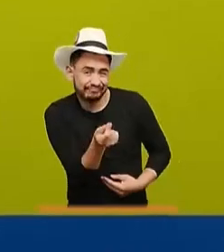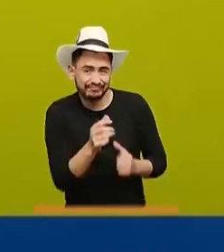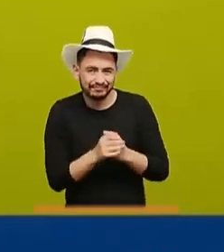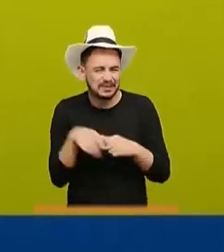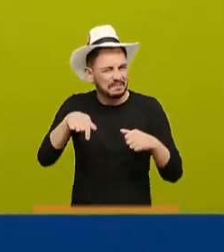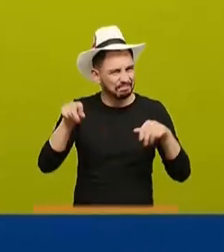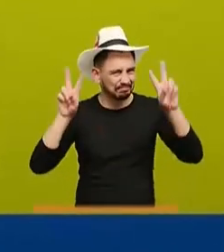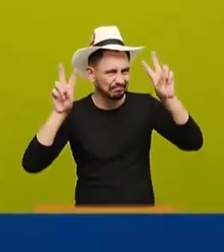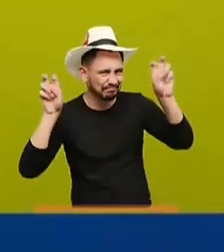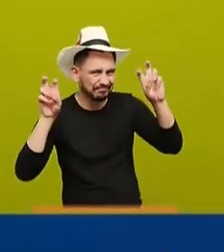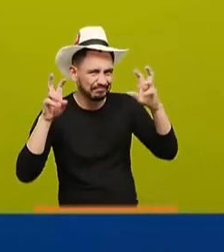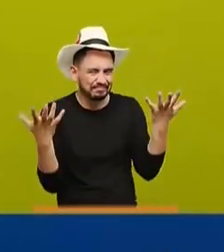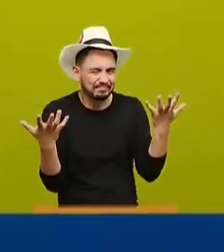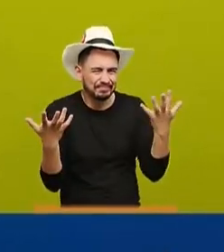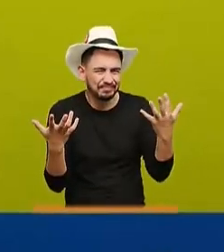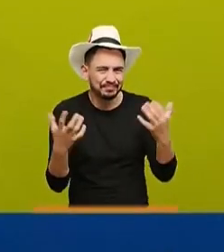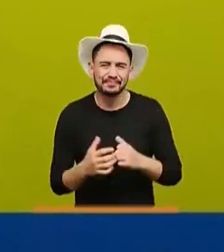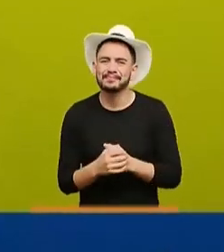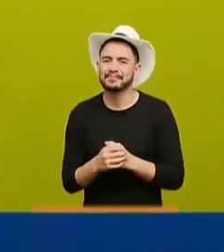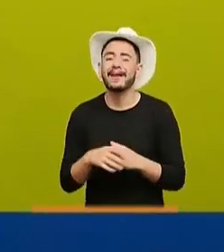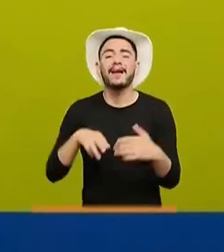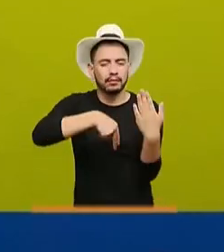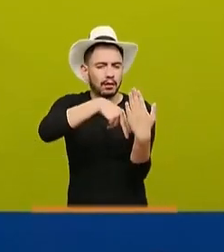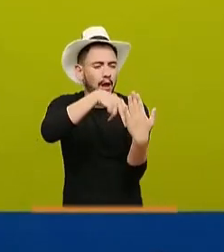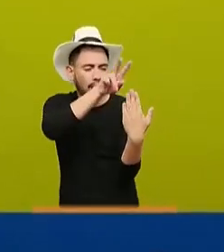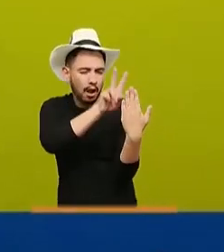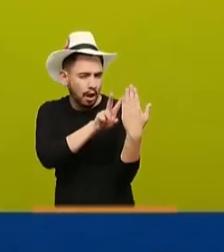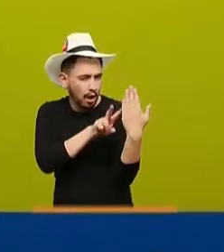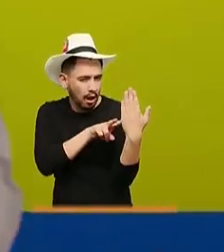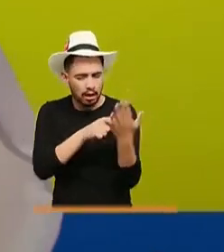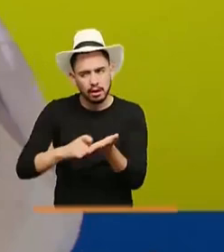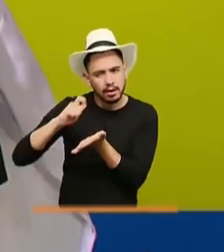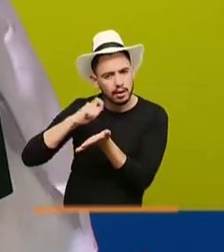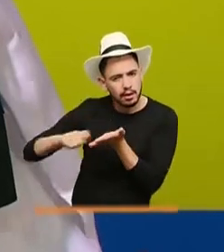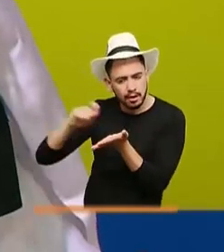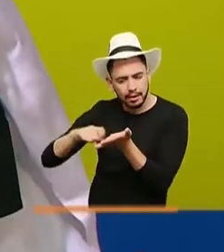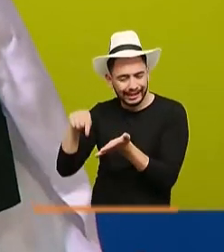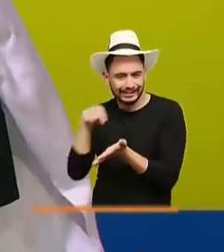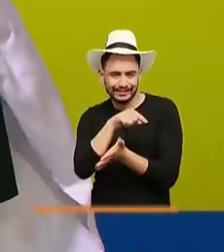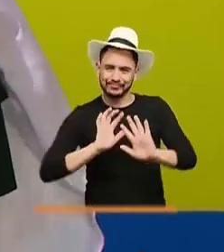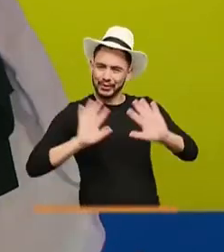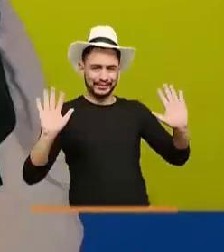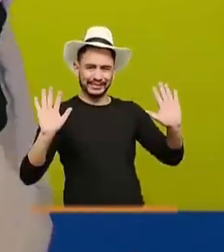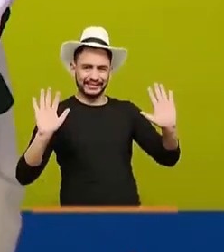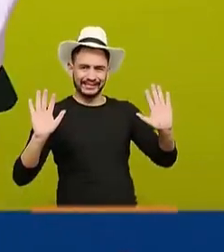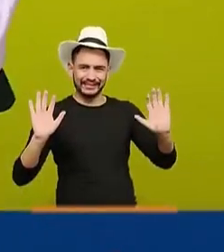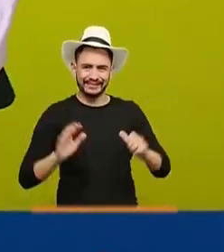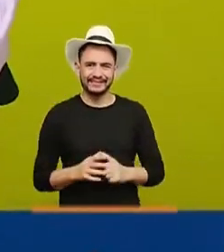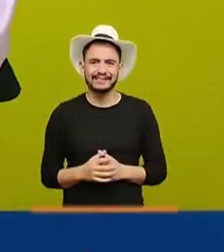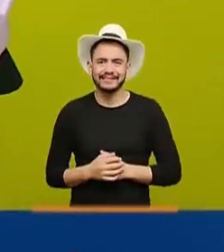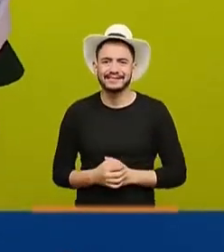controversia sería leer o escribir. Repito, leer o escribir.